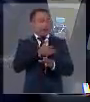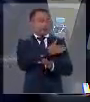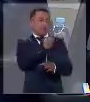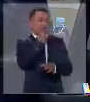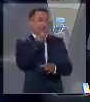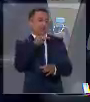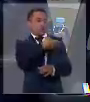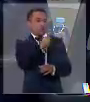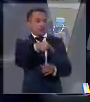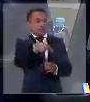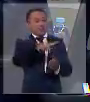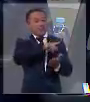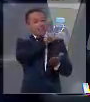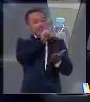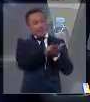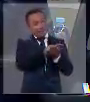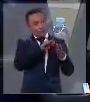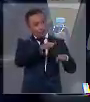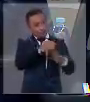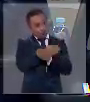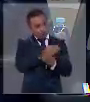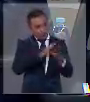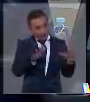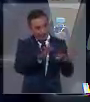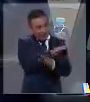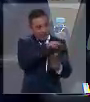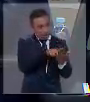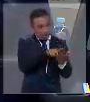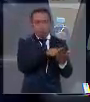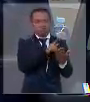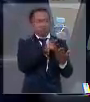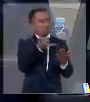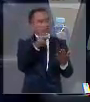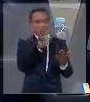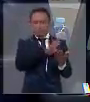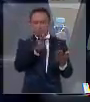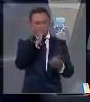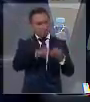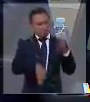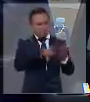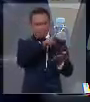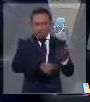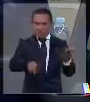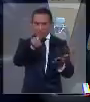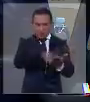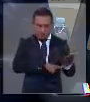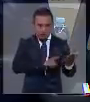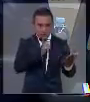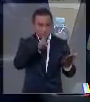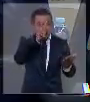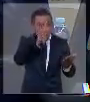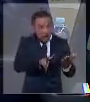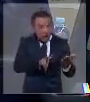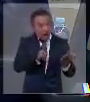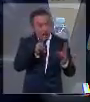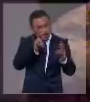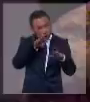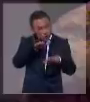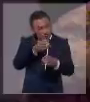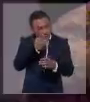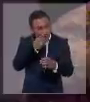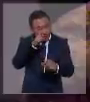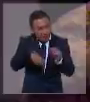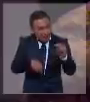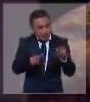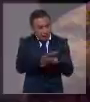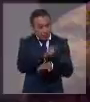reforma educativa, que no es en realidad una reforma educativa. Bueno, había una pregunta sobre las universidades, pero ya no